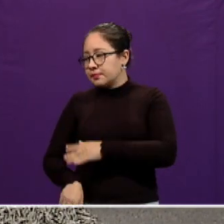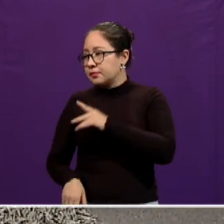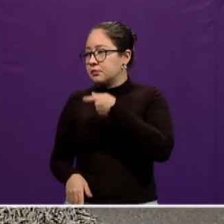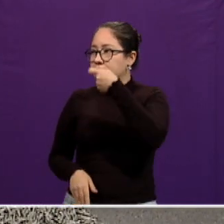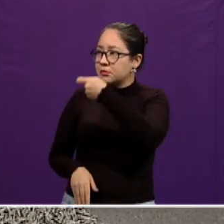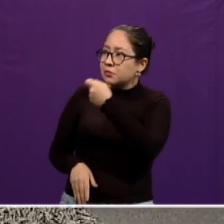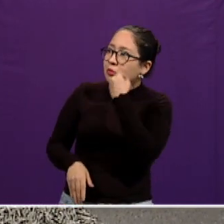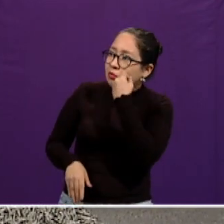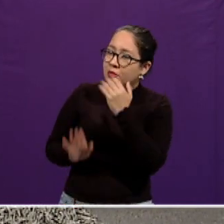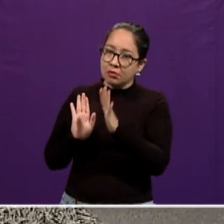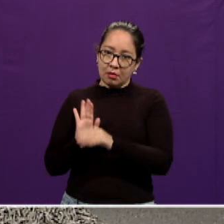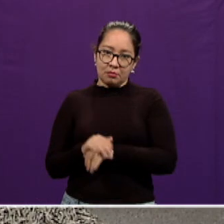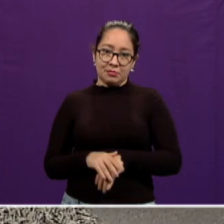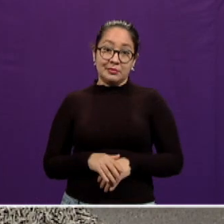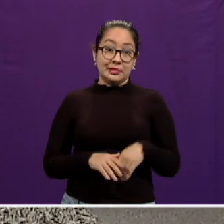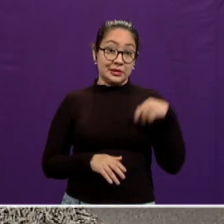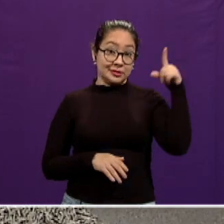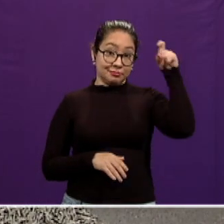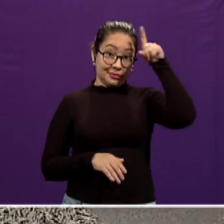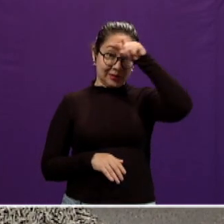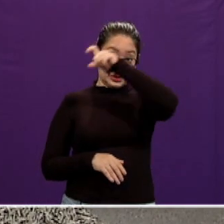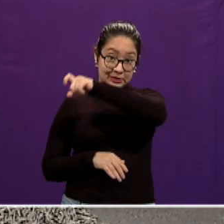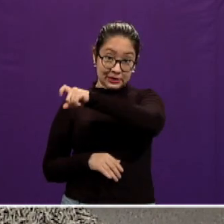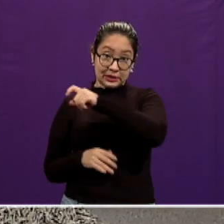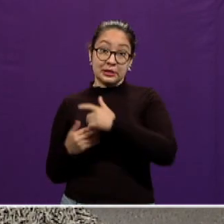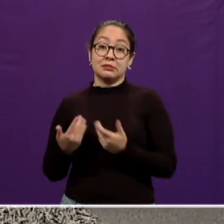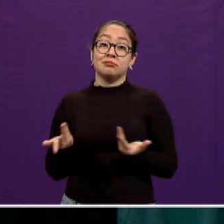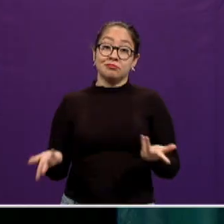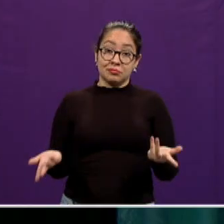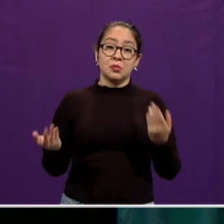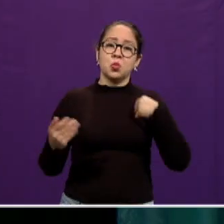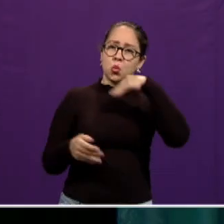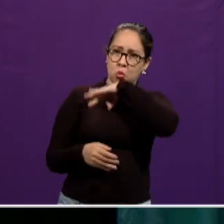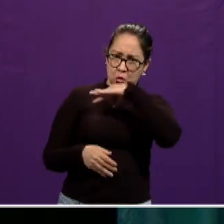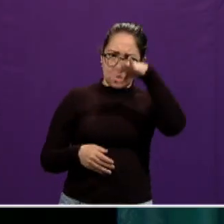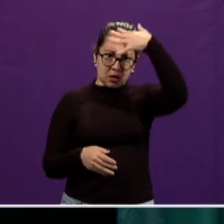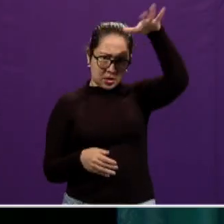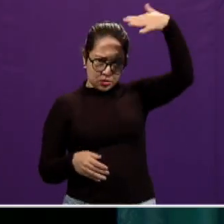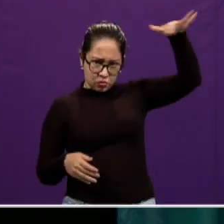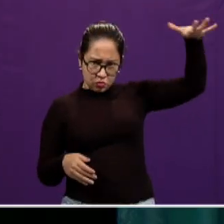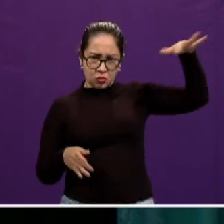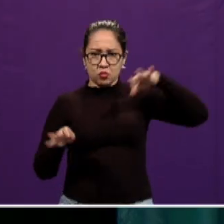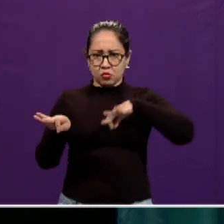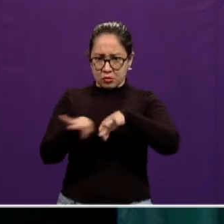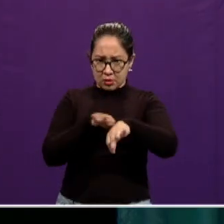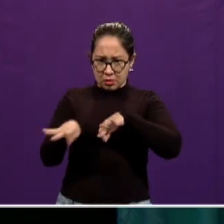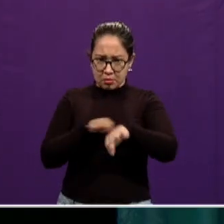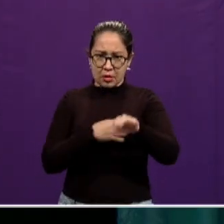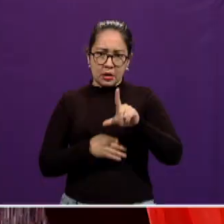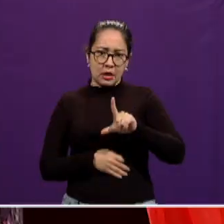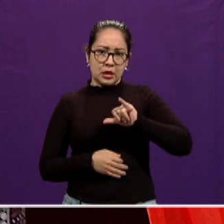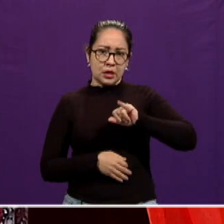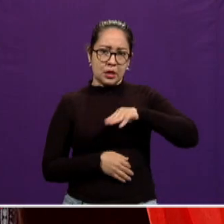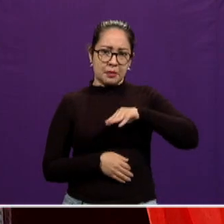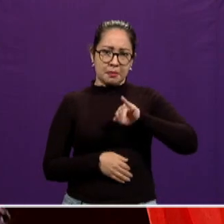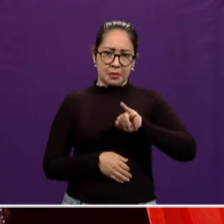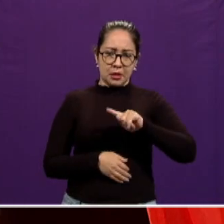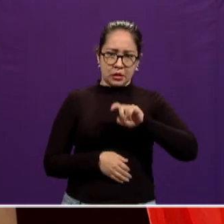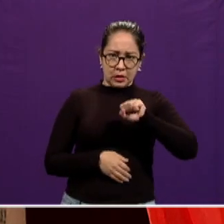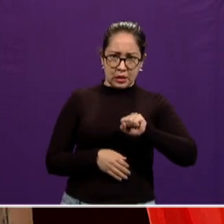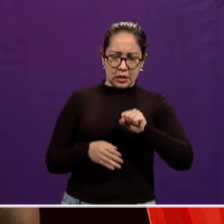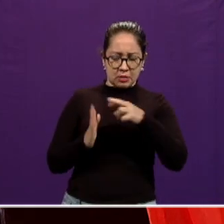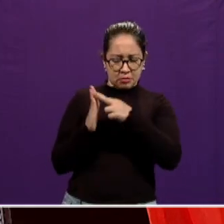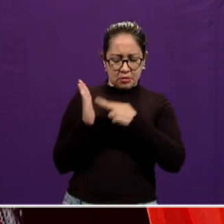Sí, pero en resumen, sí se puede trabajar los límites cuando ya eres grande, claro, por supuesto. Sí, ¿y ahí cómo le hago? Por ejemplo,